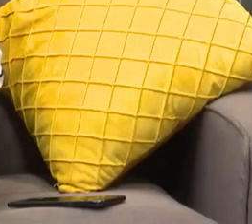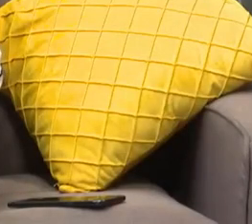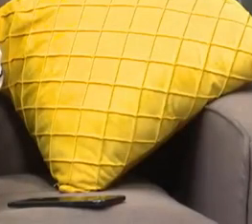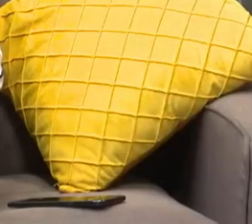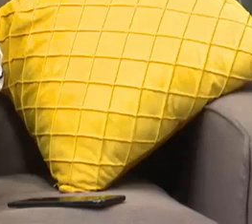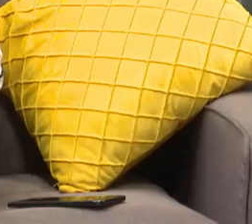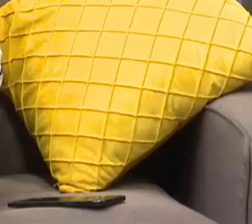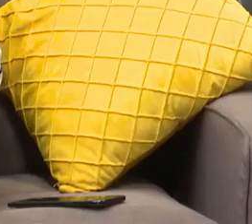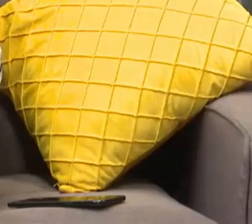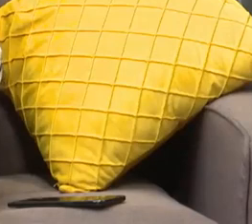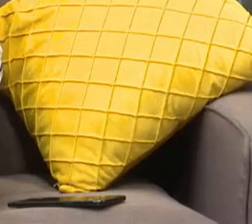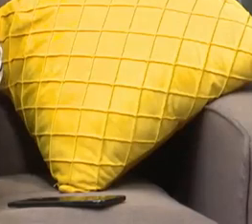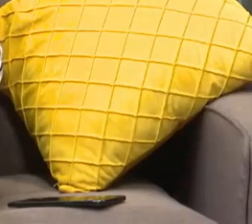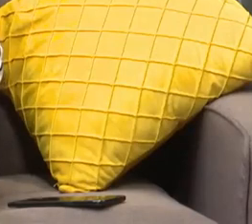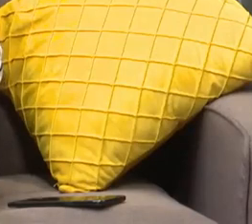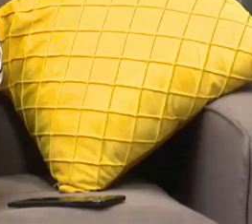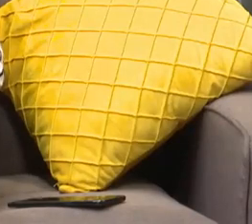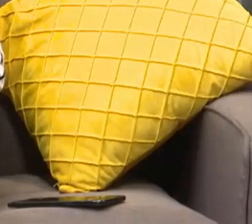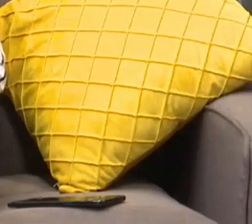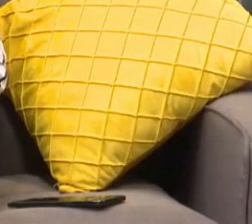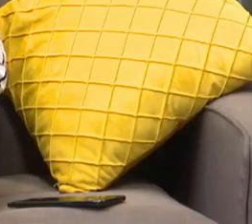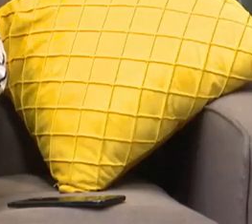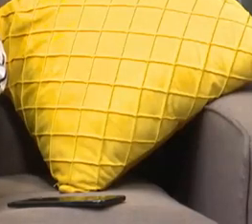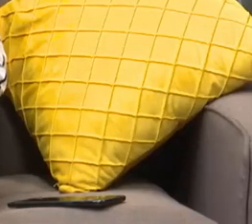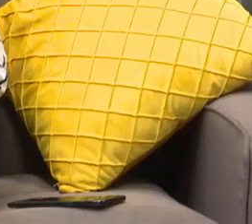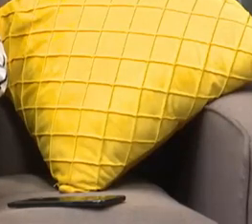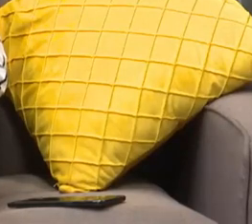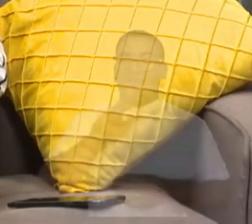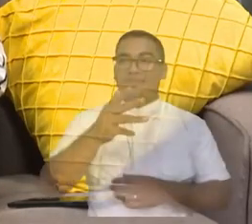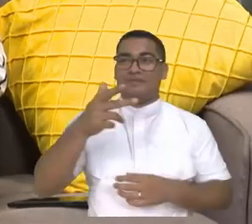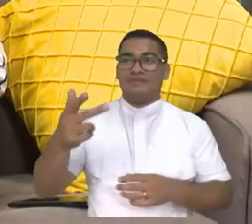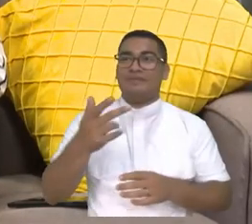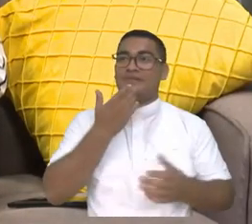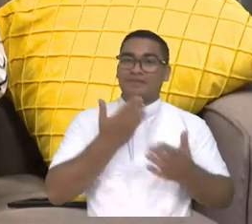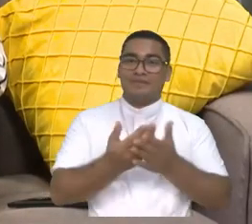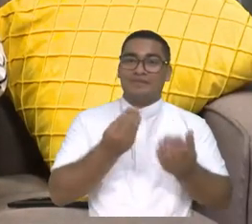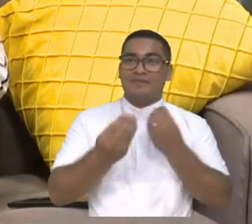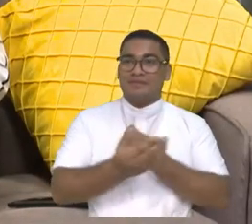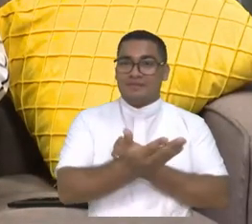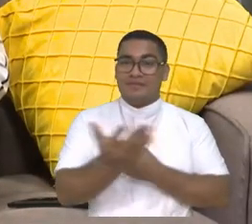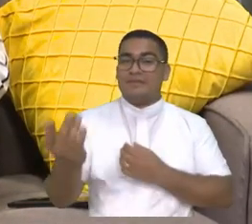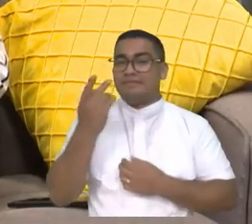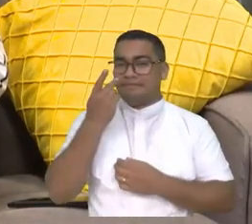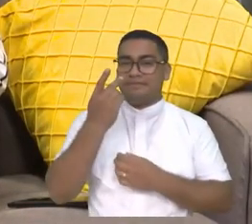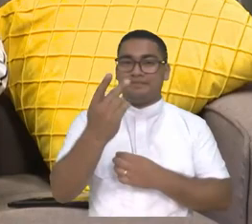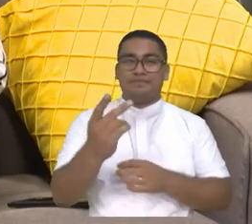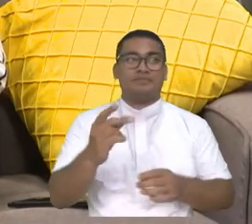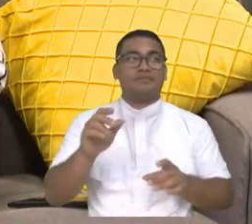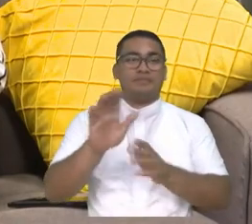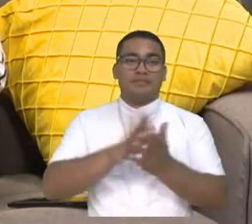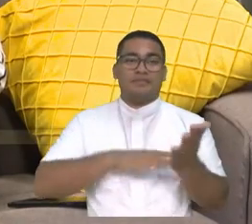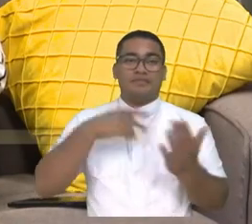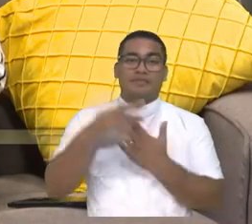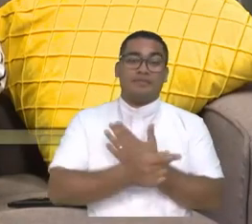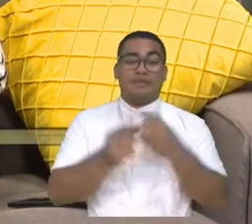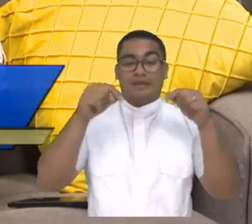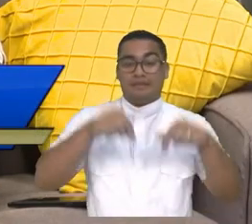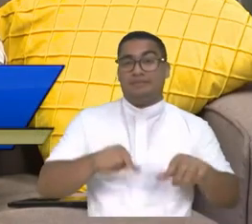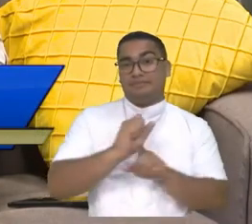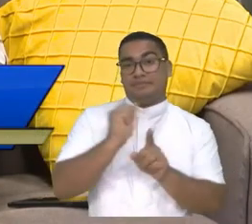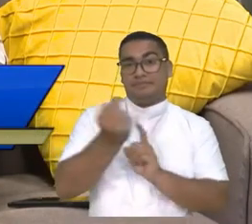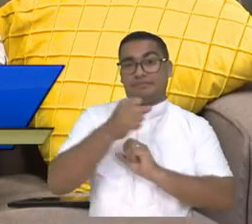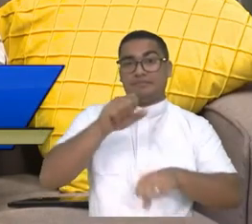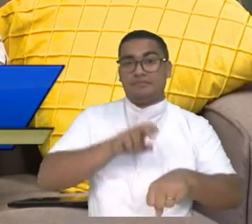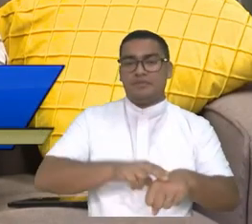Muchísimas gracias por estar en sintonía del canal parlamentario y muchísimas gracias por acompañarnos en una nueva edición de su programa desde el